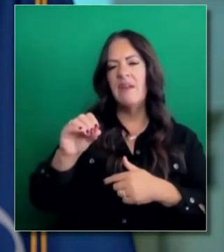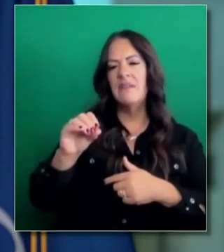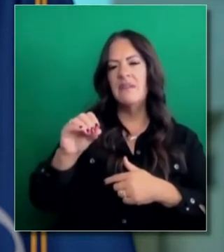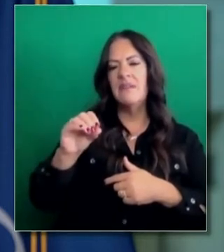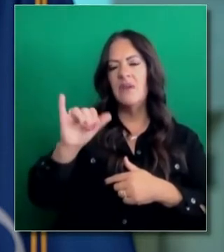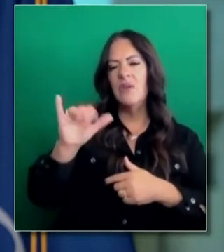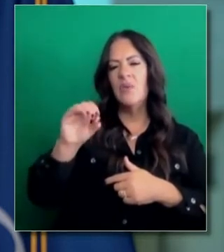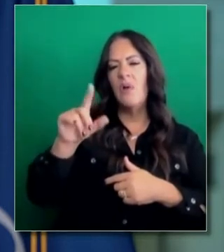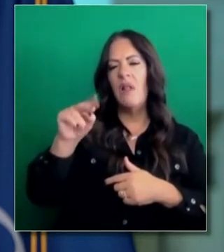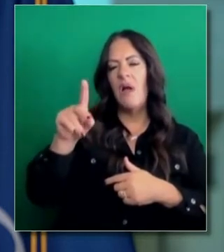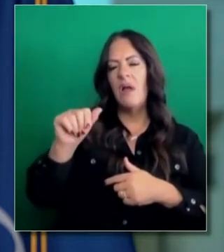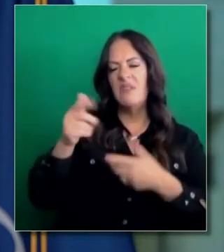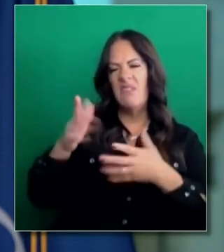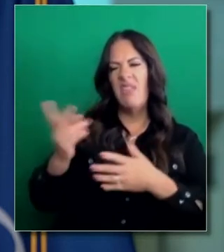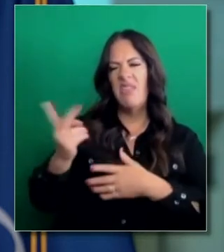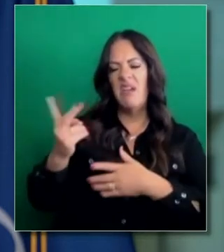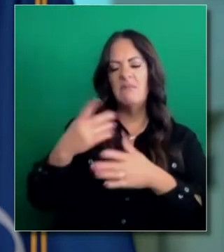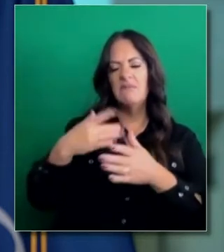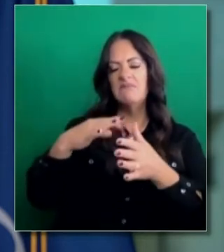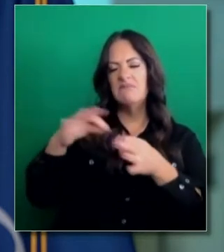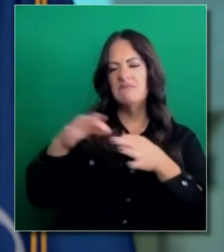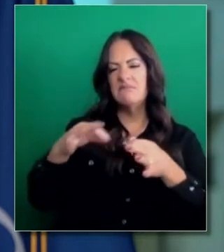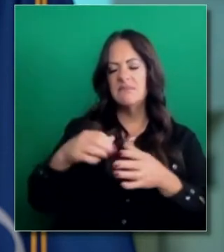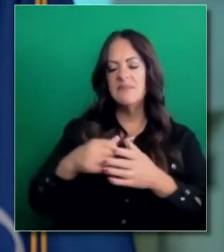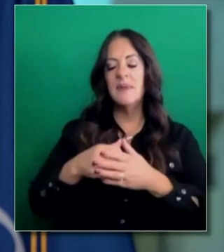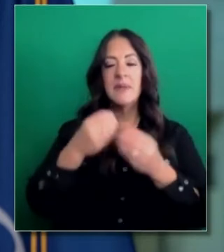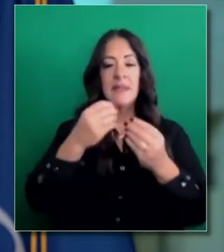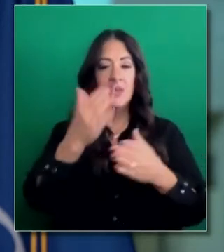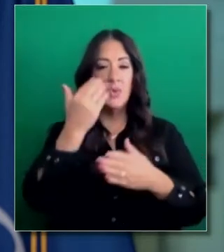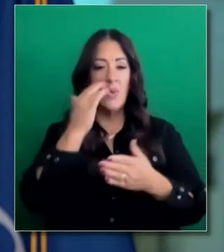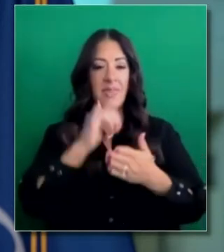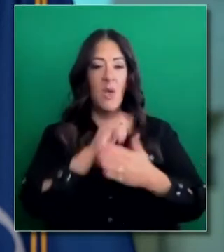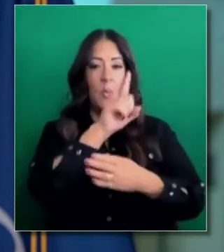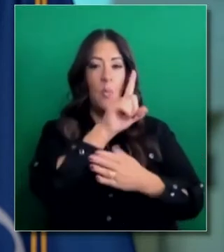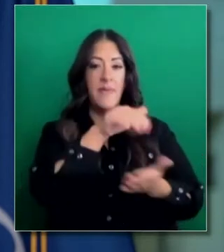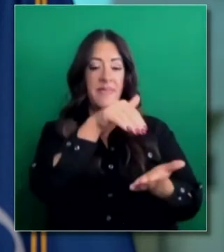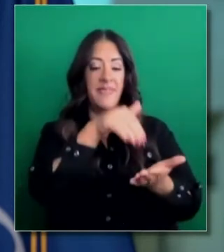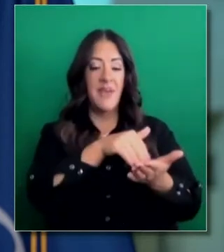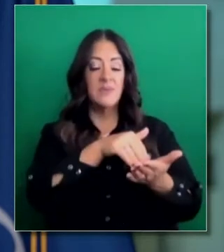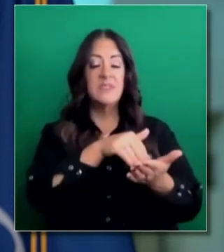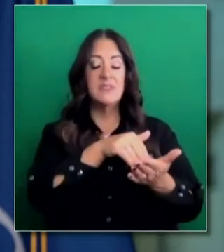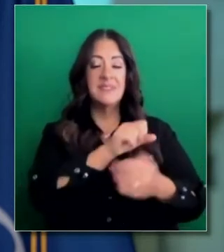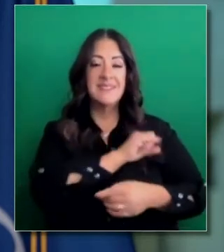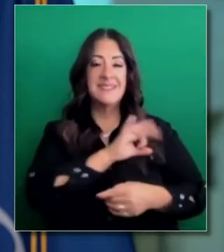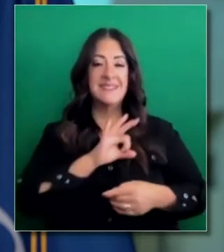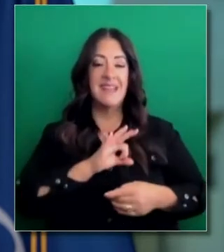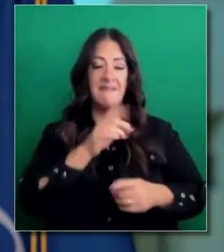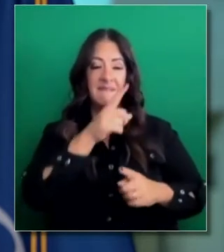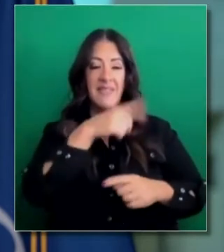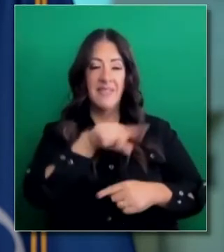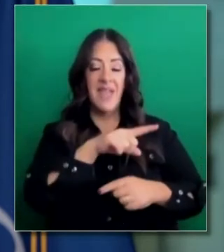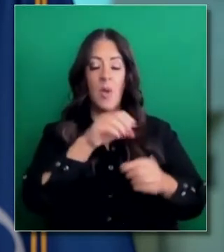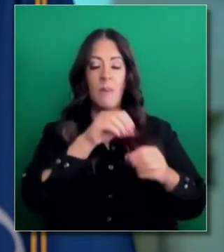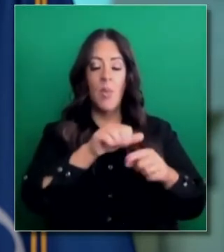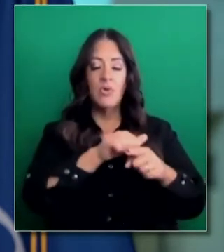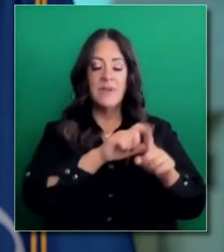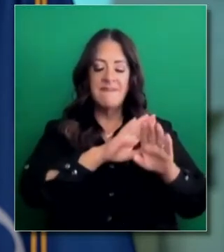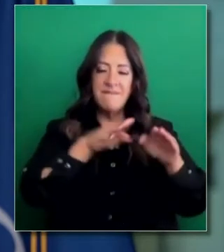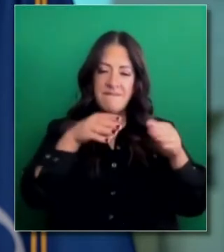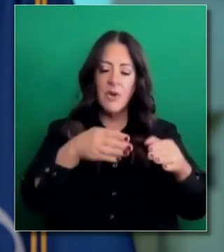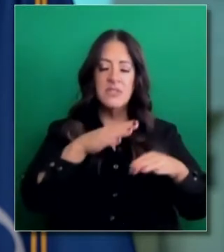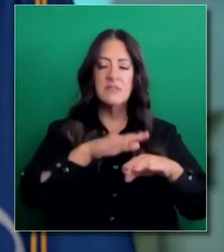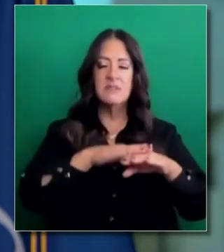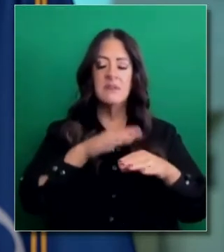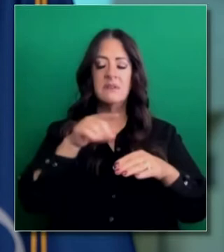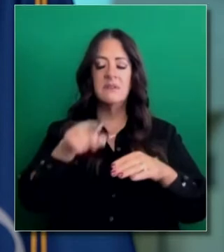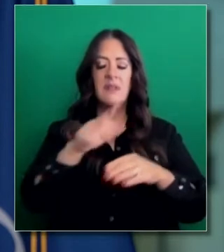pero yo distinguir entre los miles miembros del personal que son específicos a los hospitales y centros de cuidado intensivo y en cuanto a los